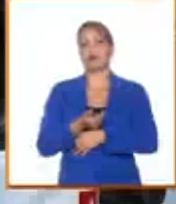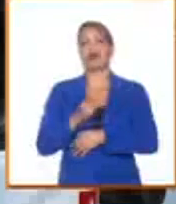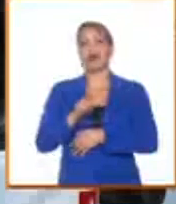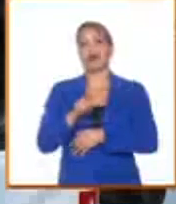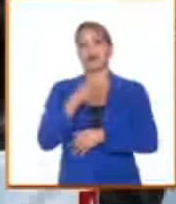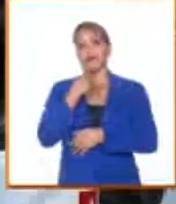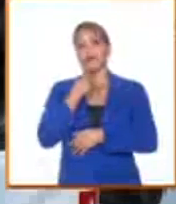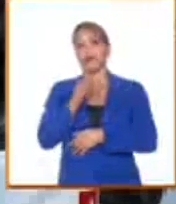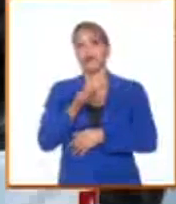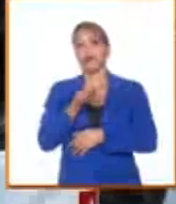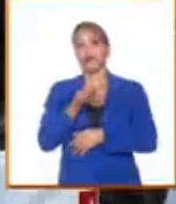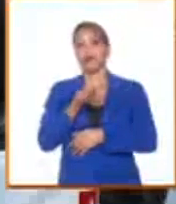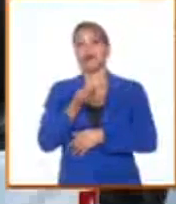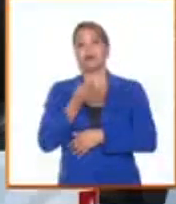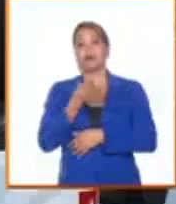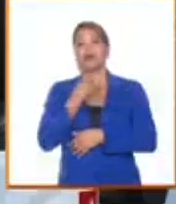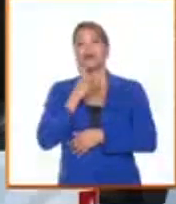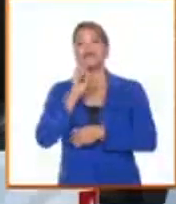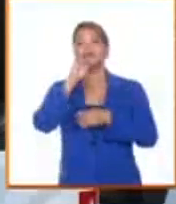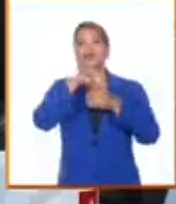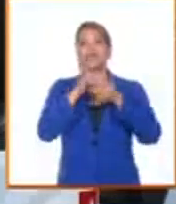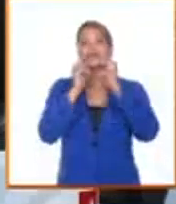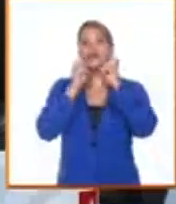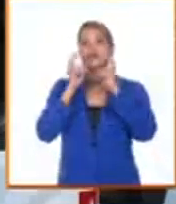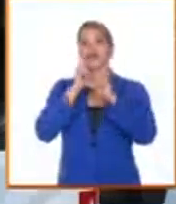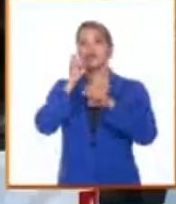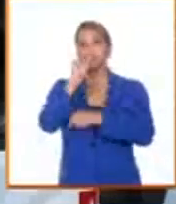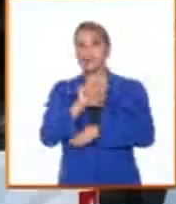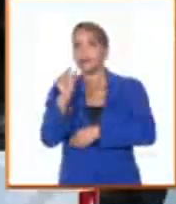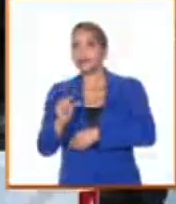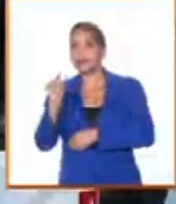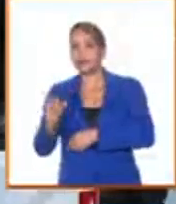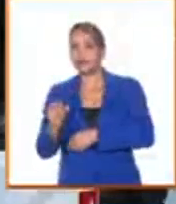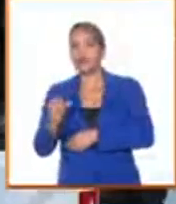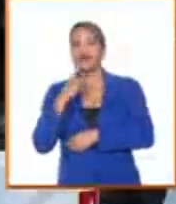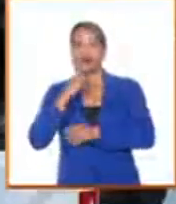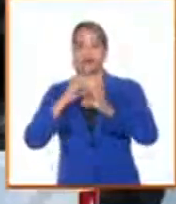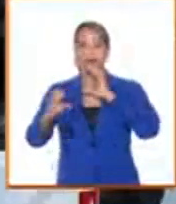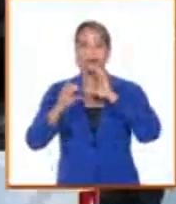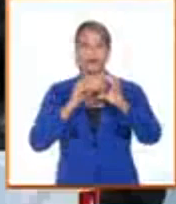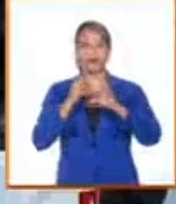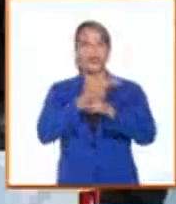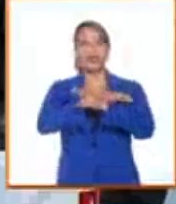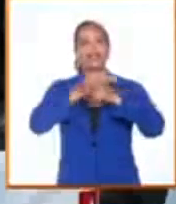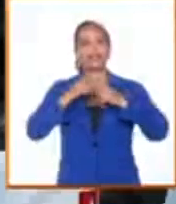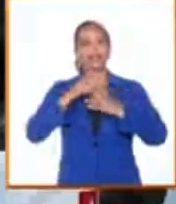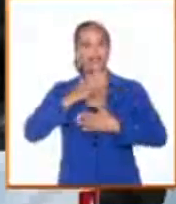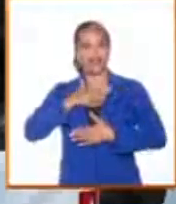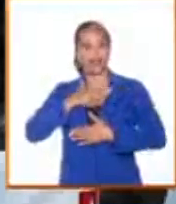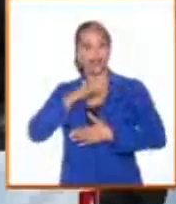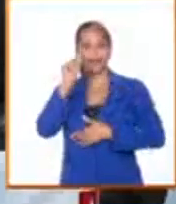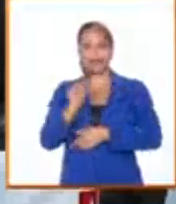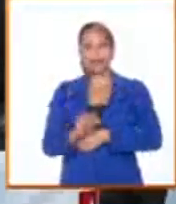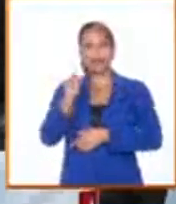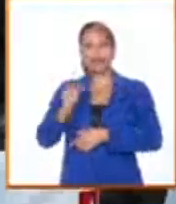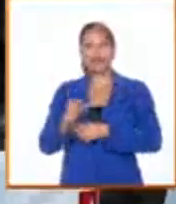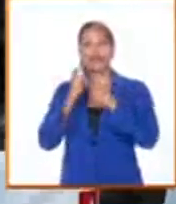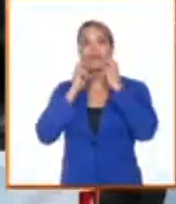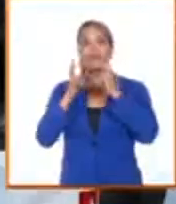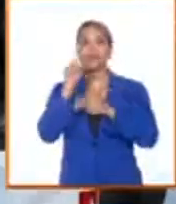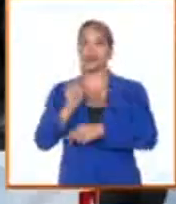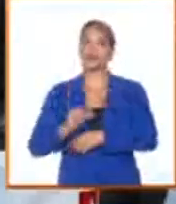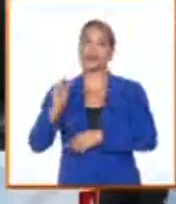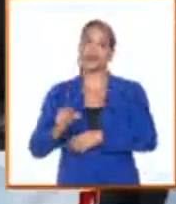es consustancial a la vida humana. La comunicación social, esa gestión comunicacional, es la historia de la propia existencia, de nuestra propia vida.